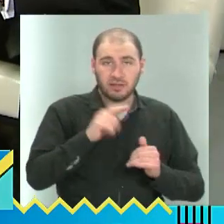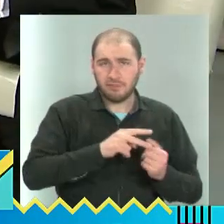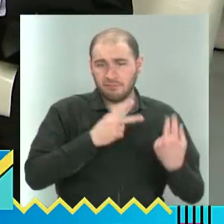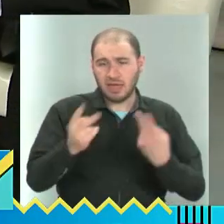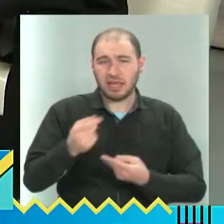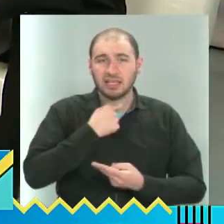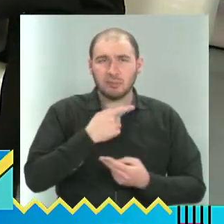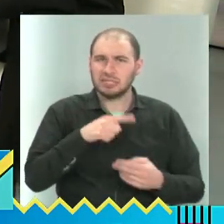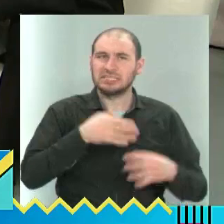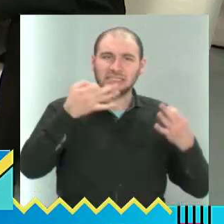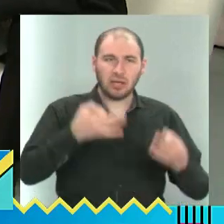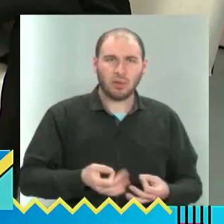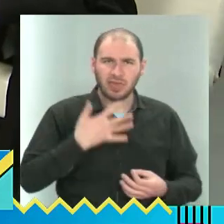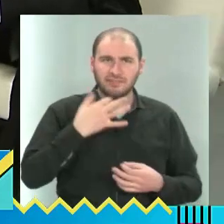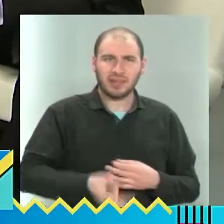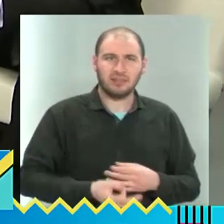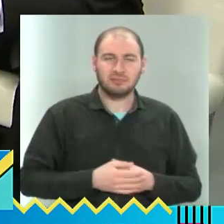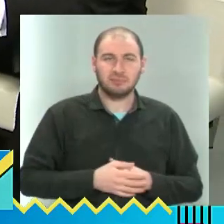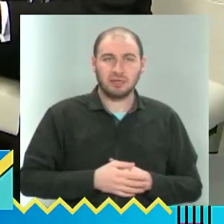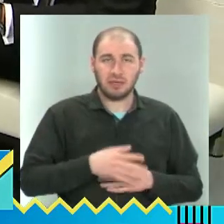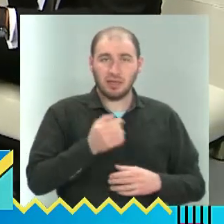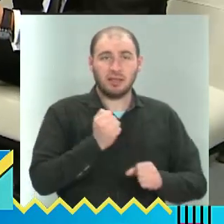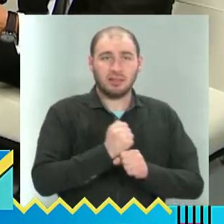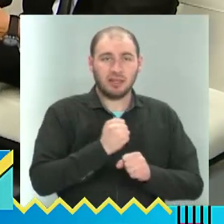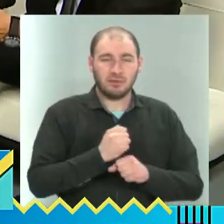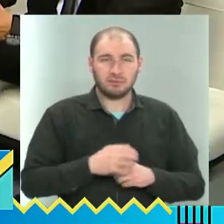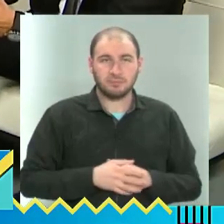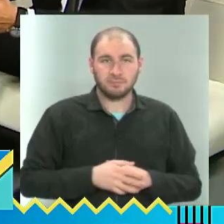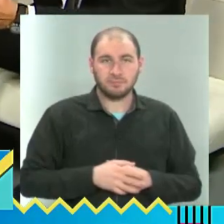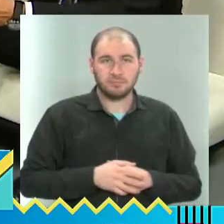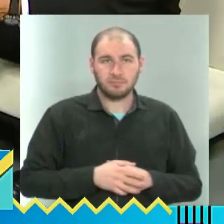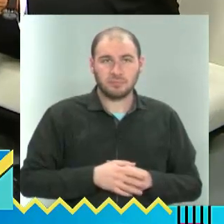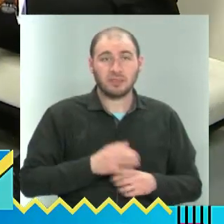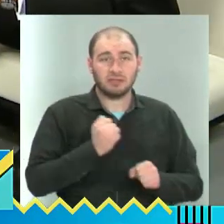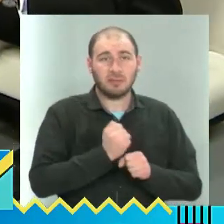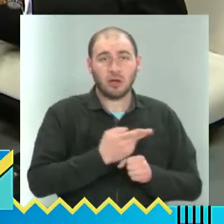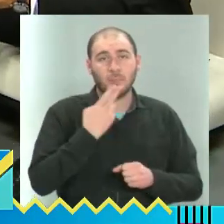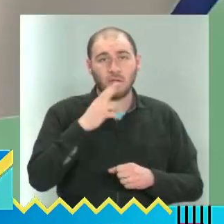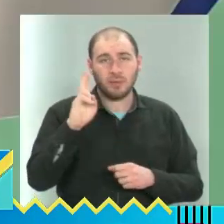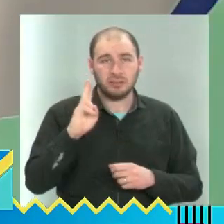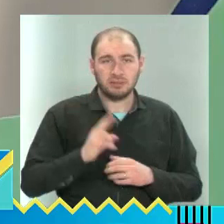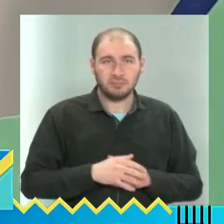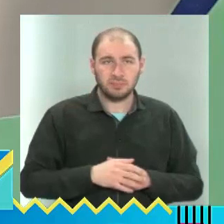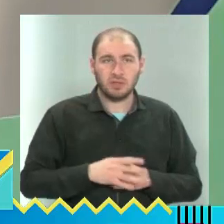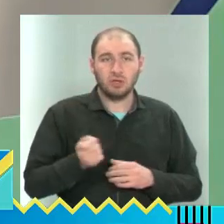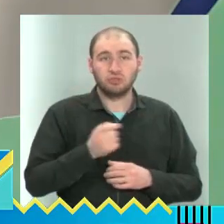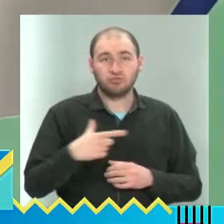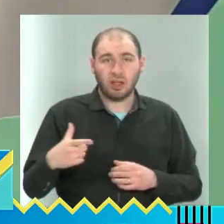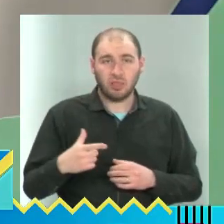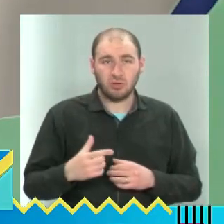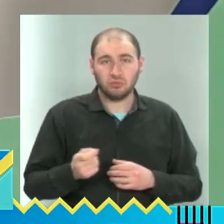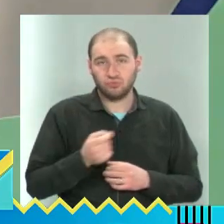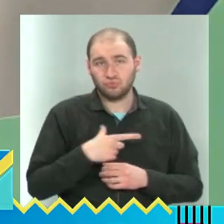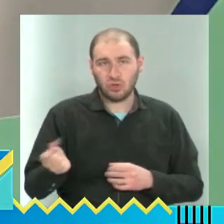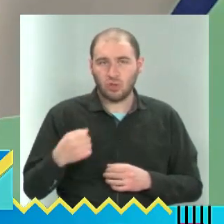viajar porque estaba convencida de que efectivamente iba a hacer un trabajo, el trabajo que le habían prometido, con un sueldo o un